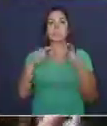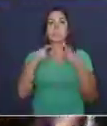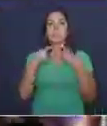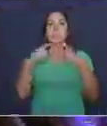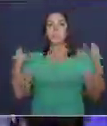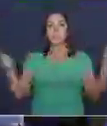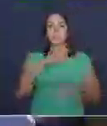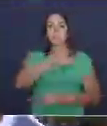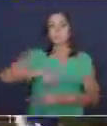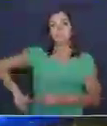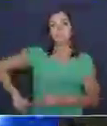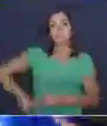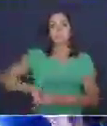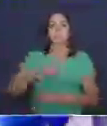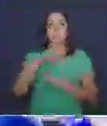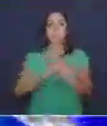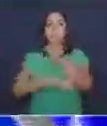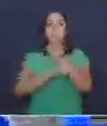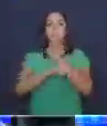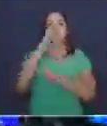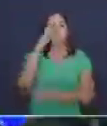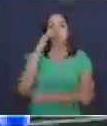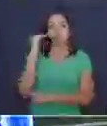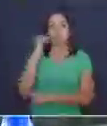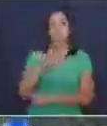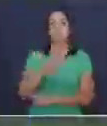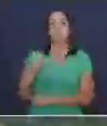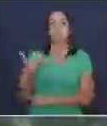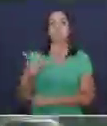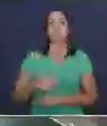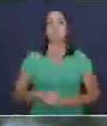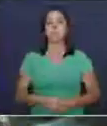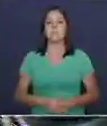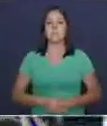de la presidenta de la República, Laura Chinchilla.